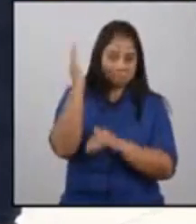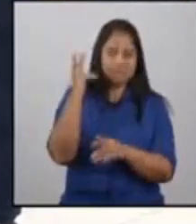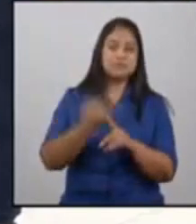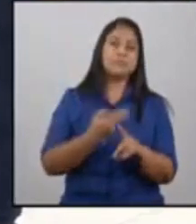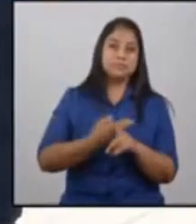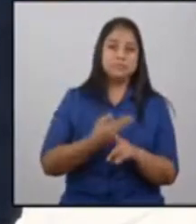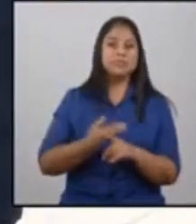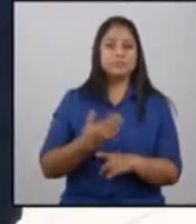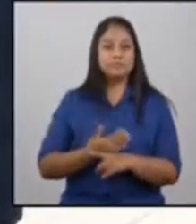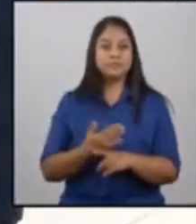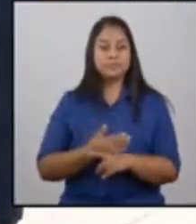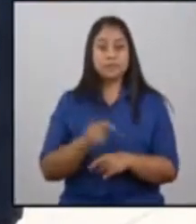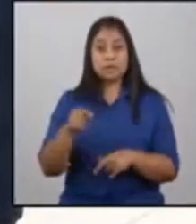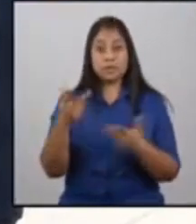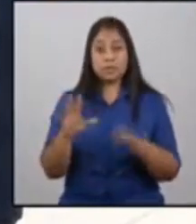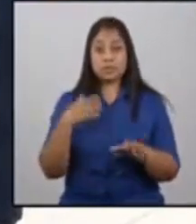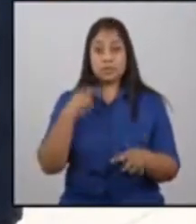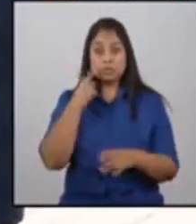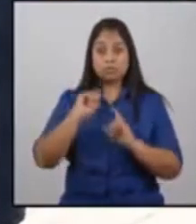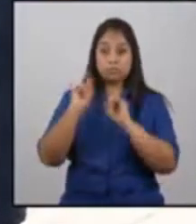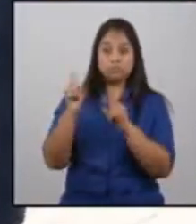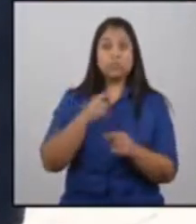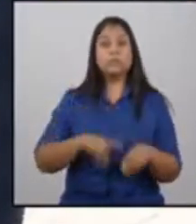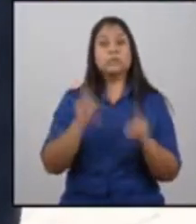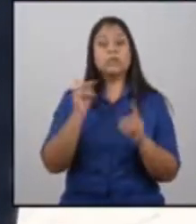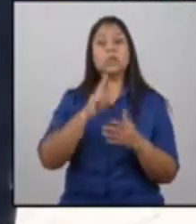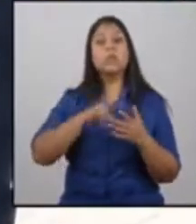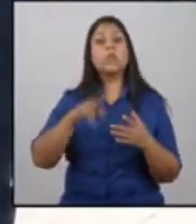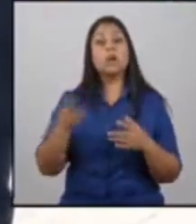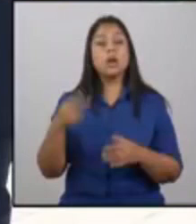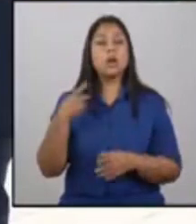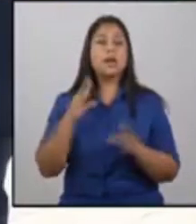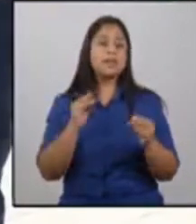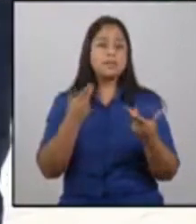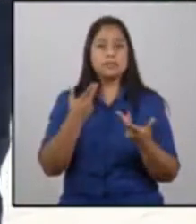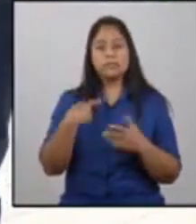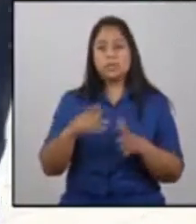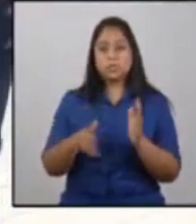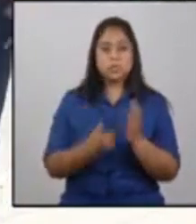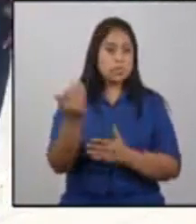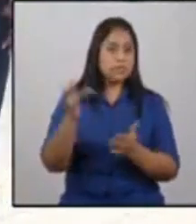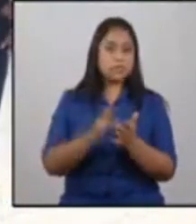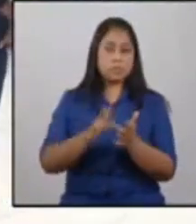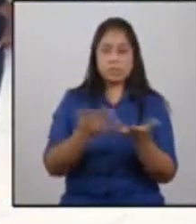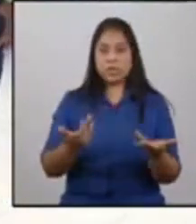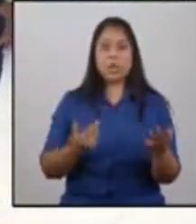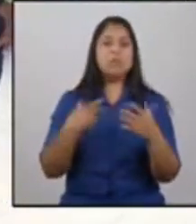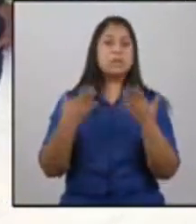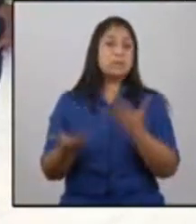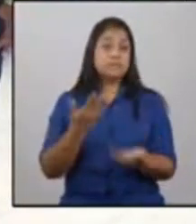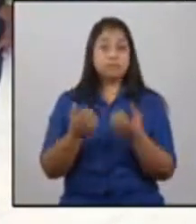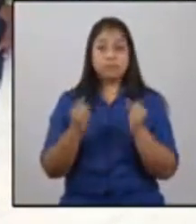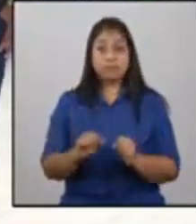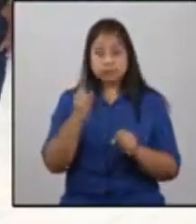en adelante. Cuando hemos hablado de desarrollo rural, hablamos de innovación, hablamos de nueva tecnología, hablamos de la posibilidad que los